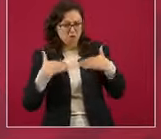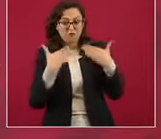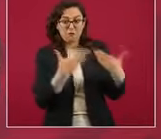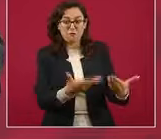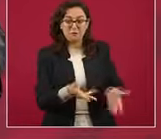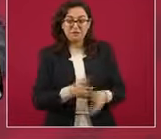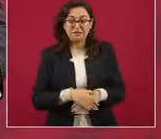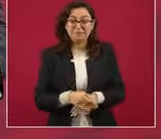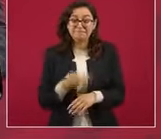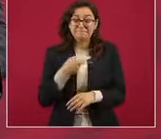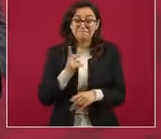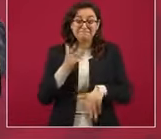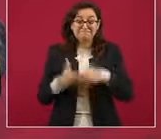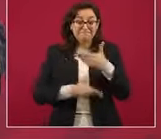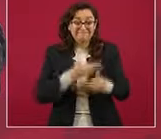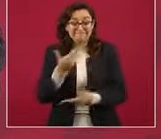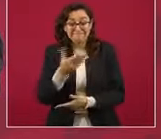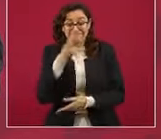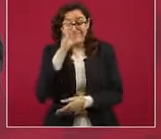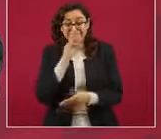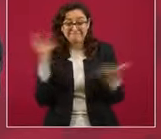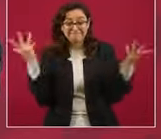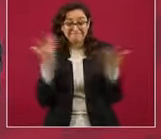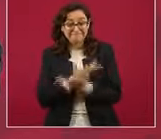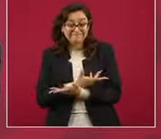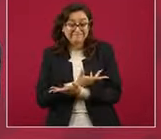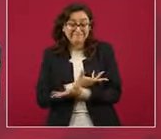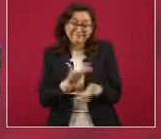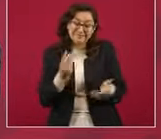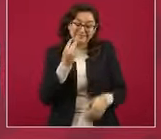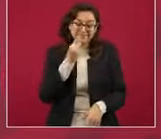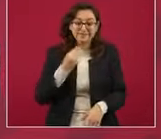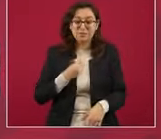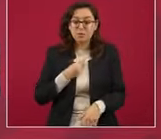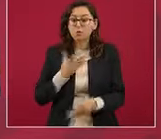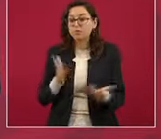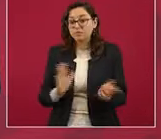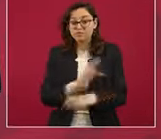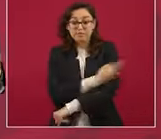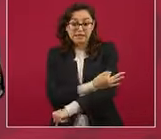es de que, aunque sea tarde, estamos